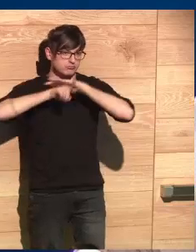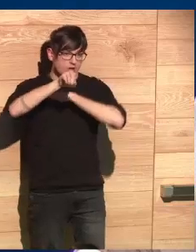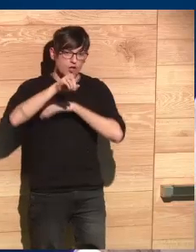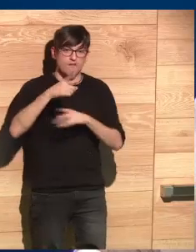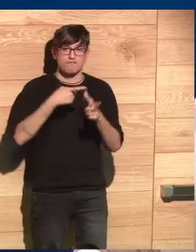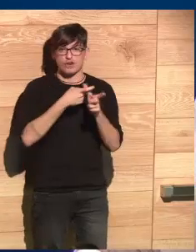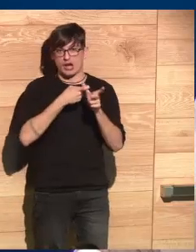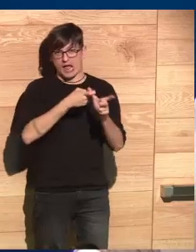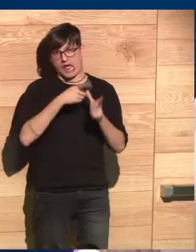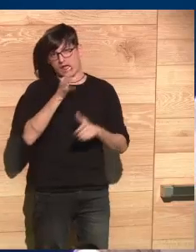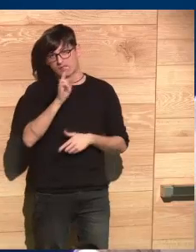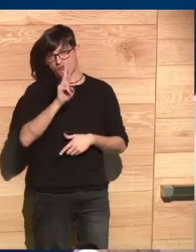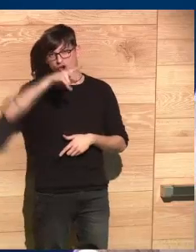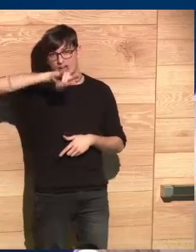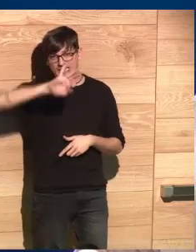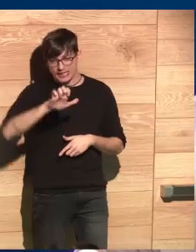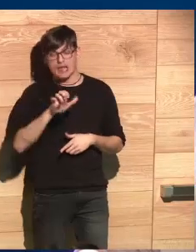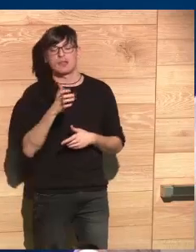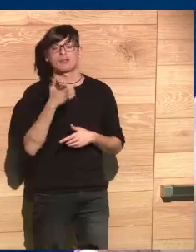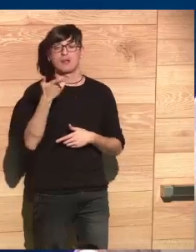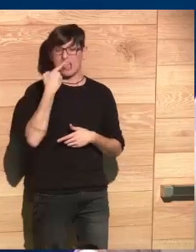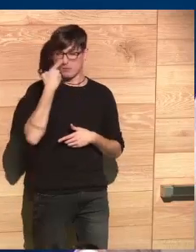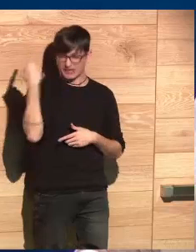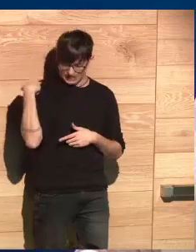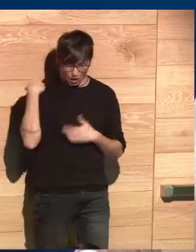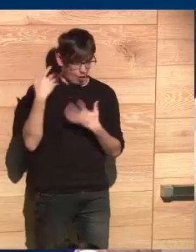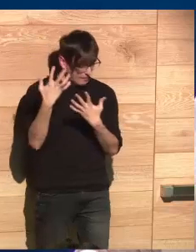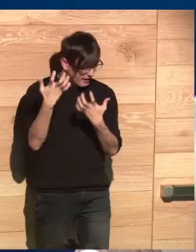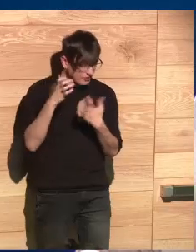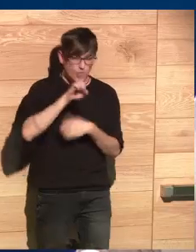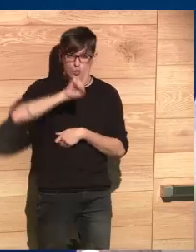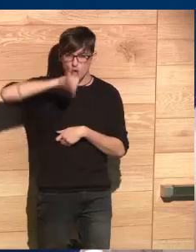Fortnite. Fortnite ganó, el año pasado tuvo un beneficio de